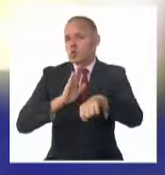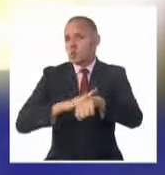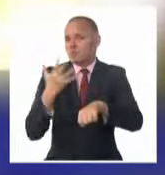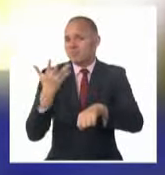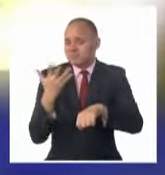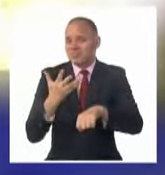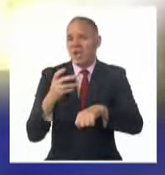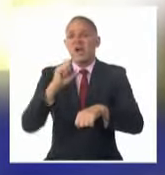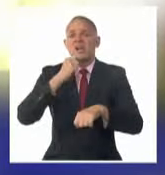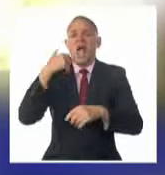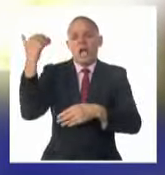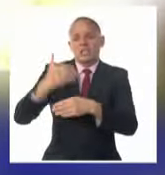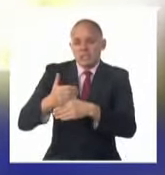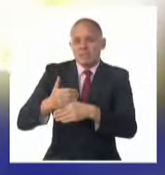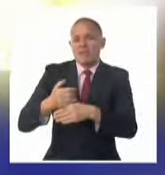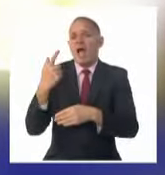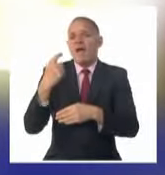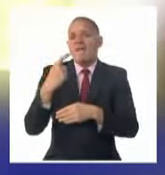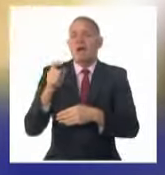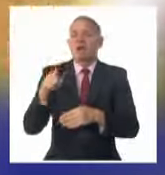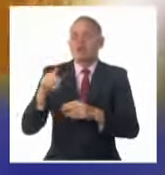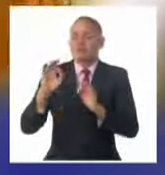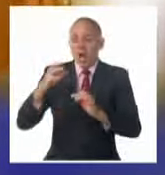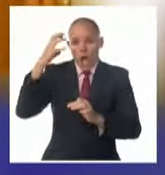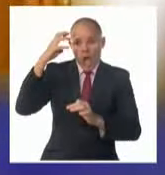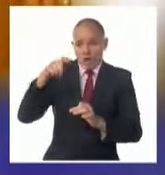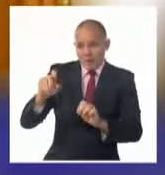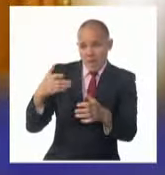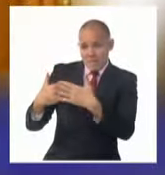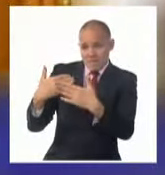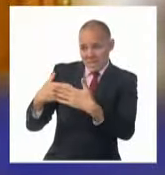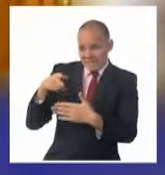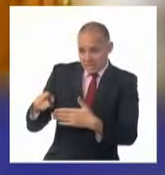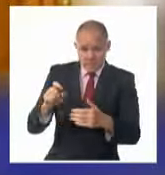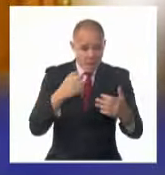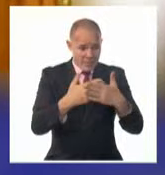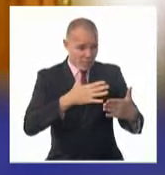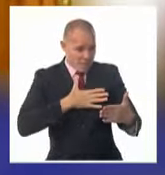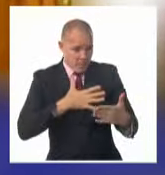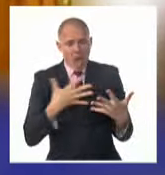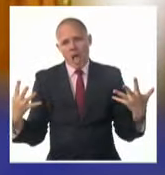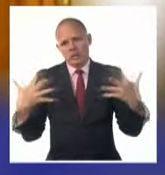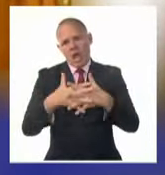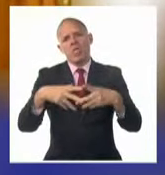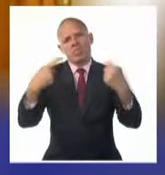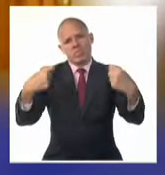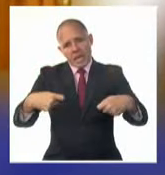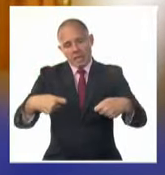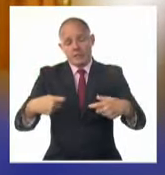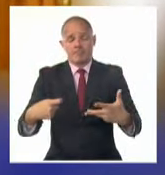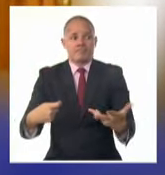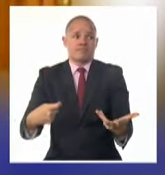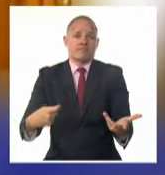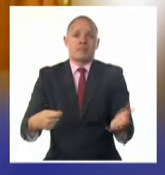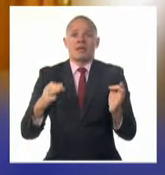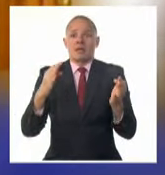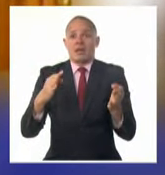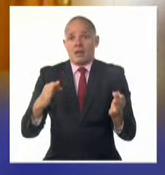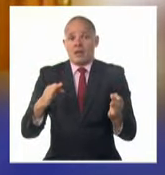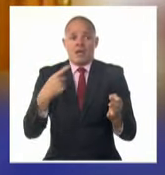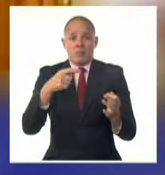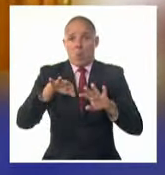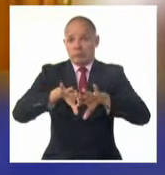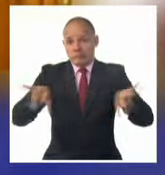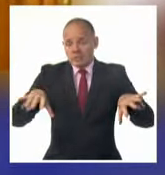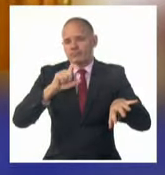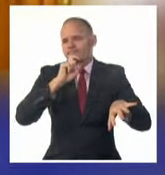pública, el gobierno y la empresa privada. Es imposible. Hemos ido logrando niveles altísimos de coordinación